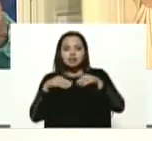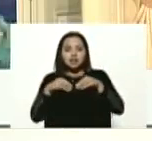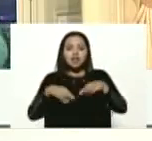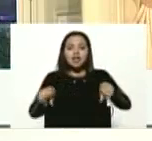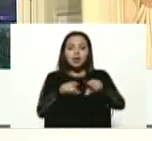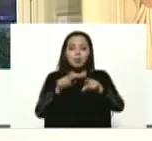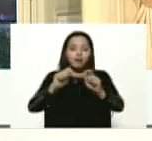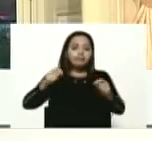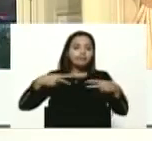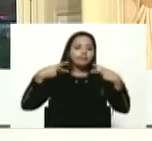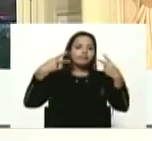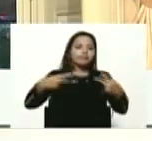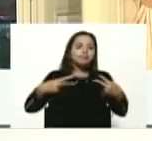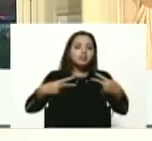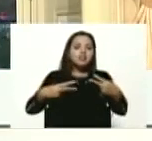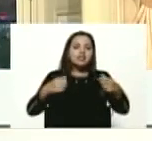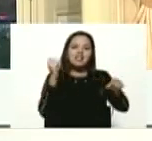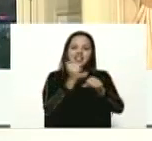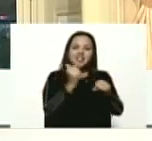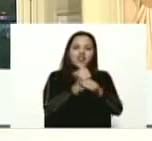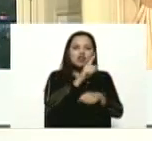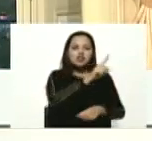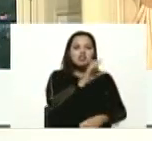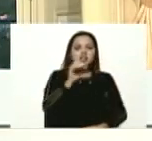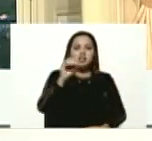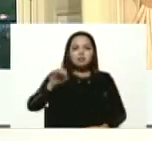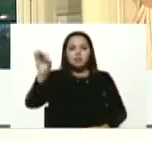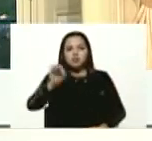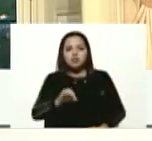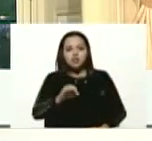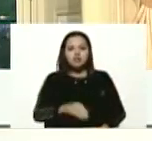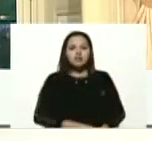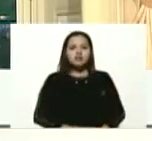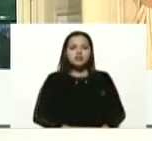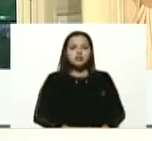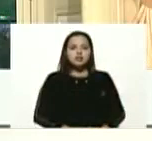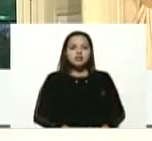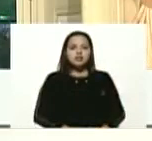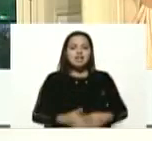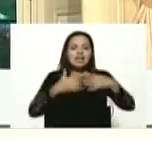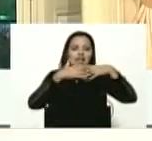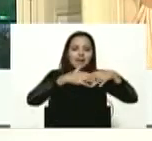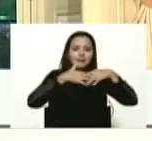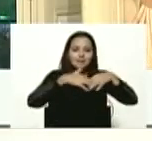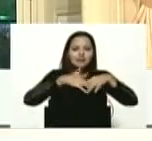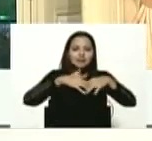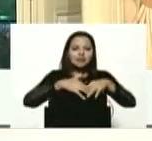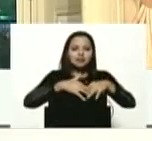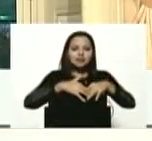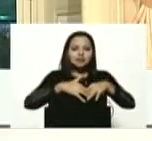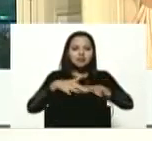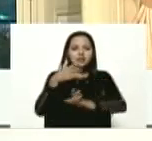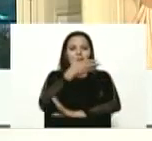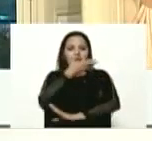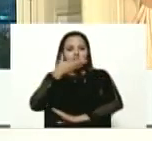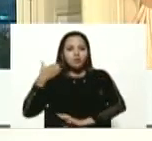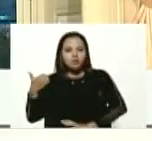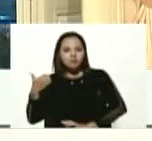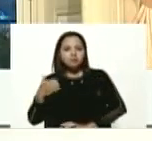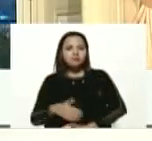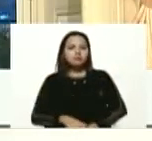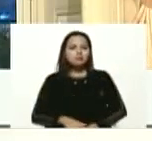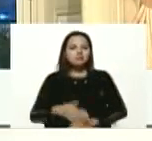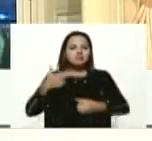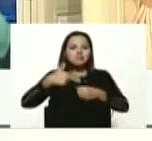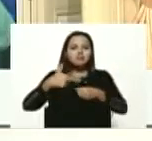recuperación y el funcionamiento al 100% del complejo industrial de mejoramiento de